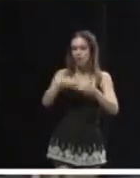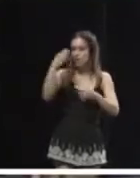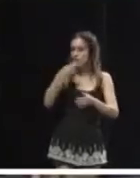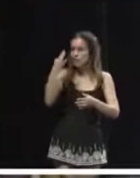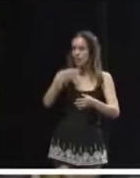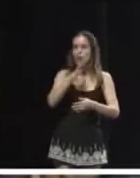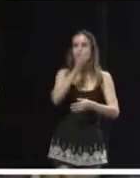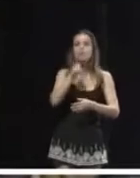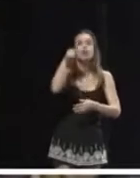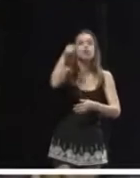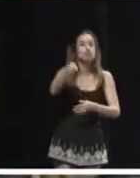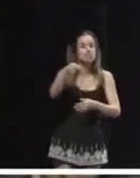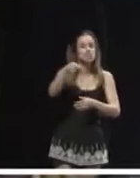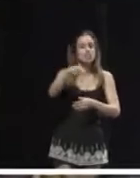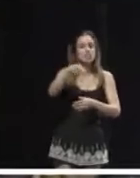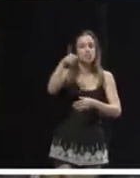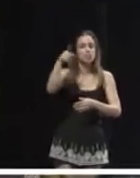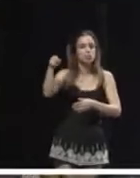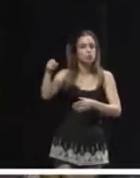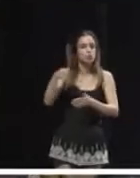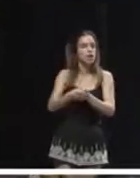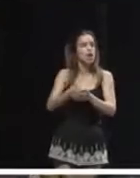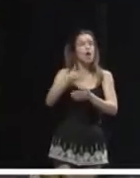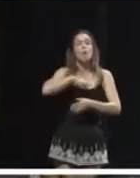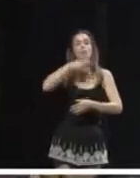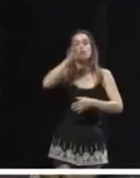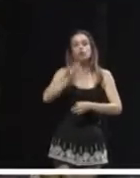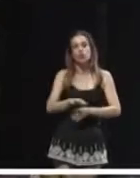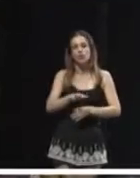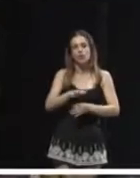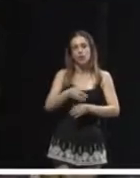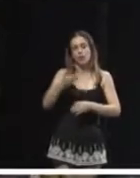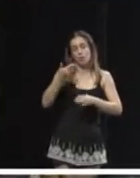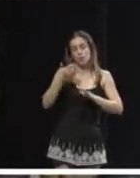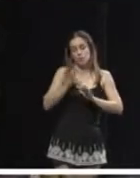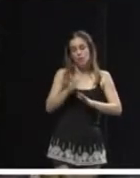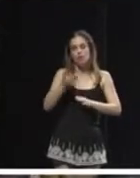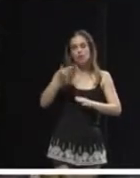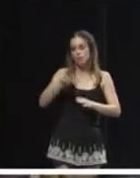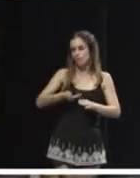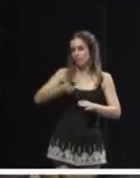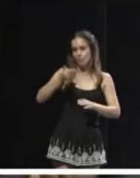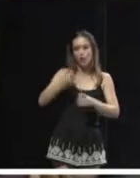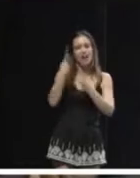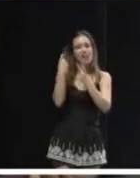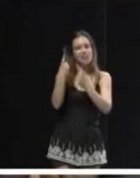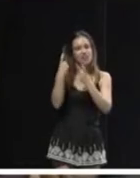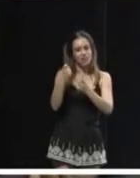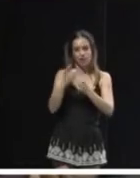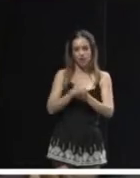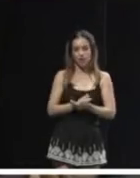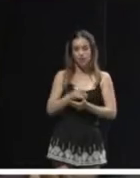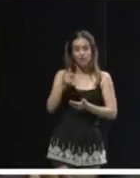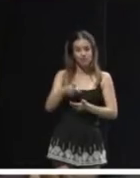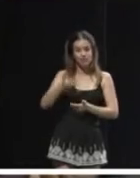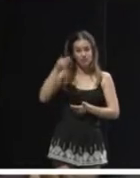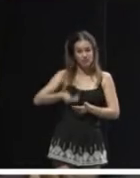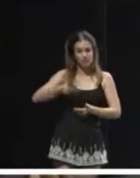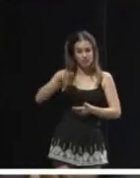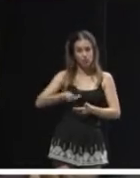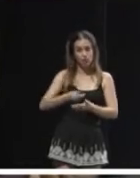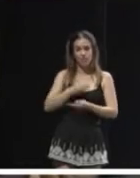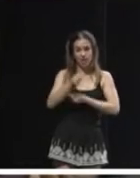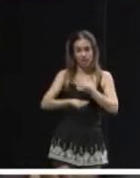ti, porque es posible y, sobre todo, porque es necesario. Y vamos a hacer algo fundamental, y es